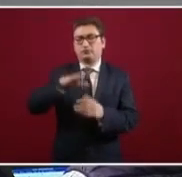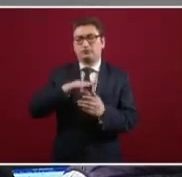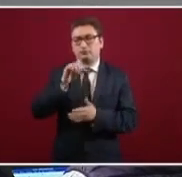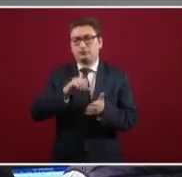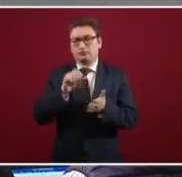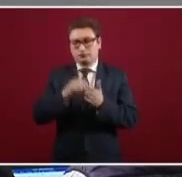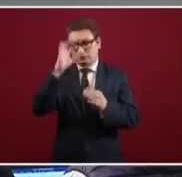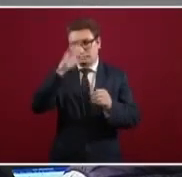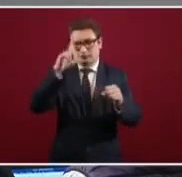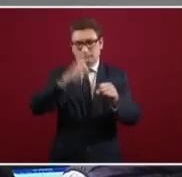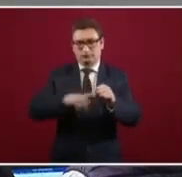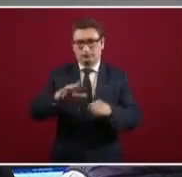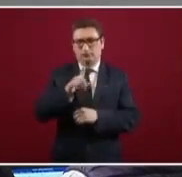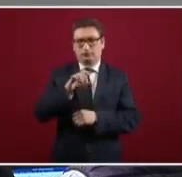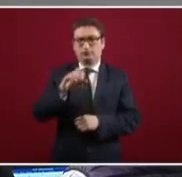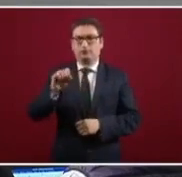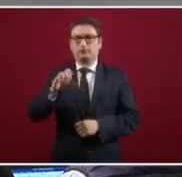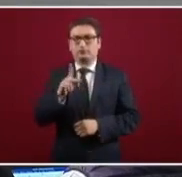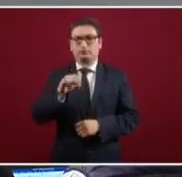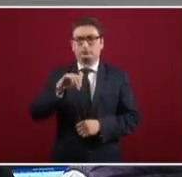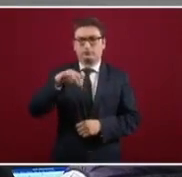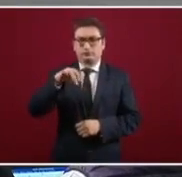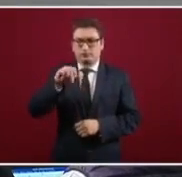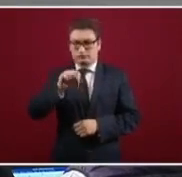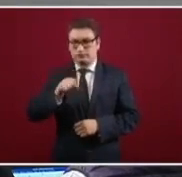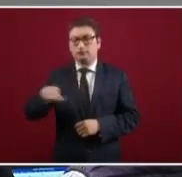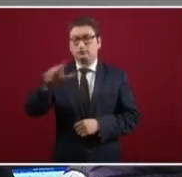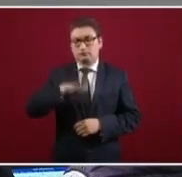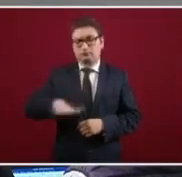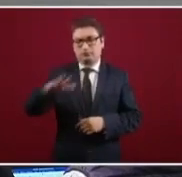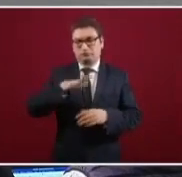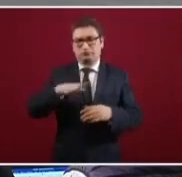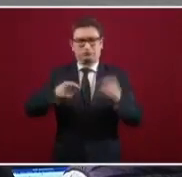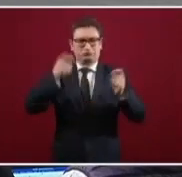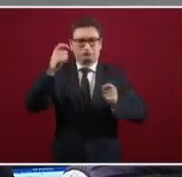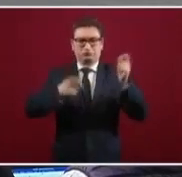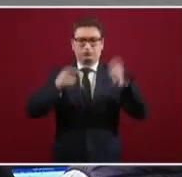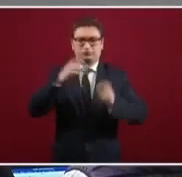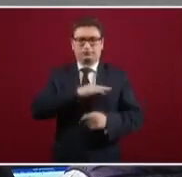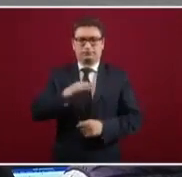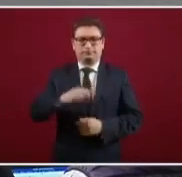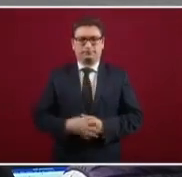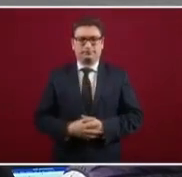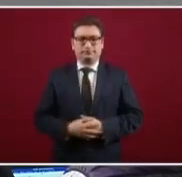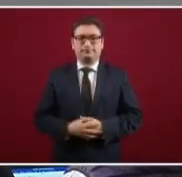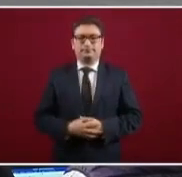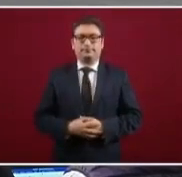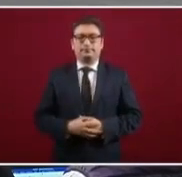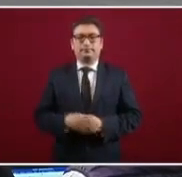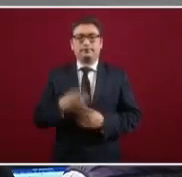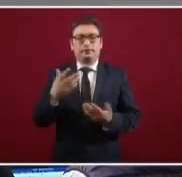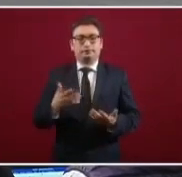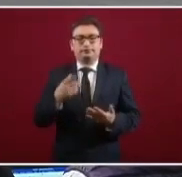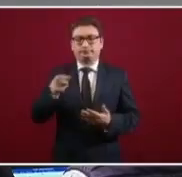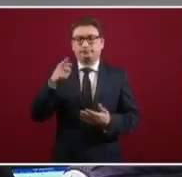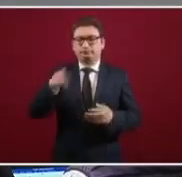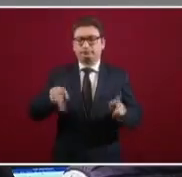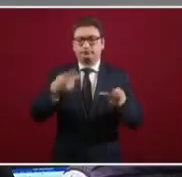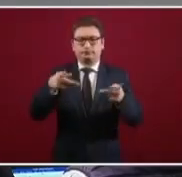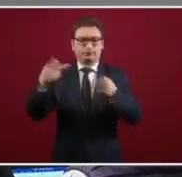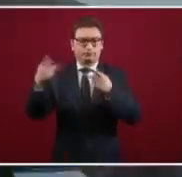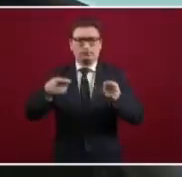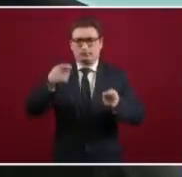los pinos pues ya es un lugar enigmático para este tipo de subastas vamos a hacer una subasta